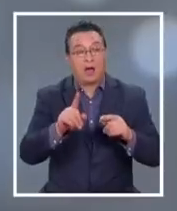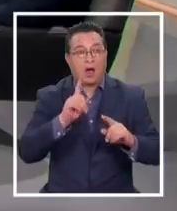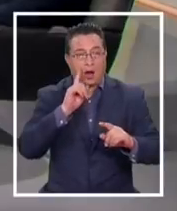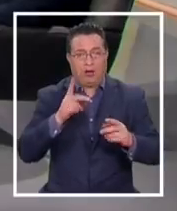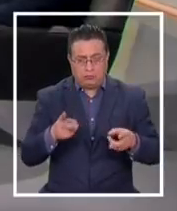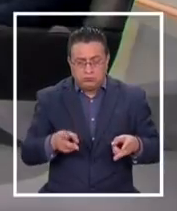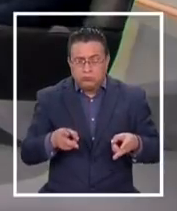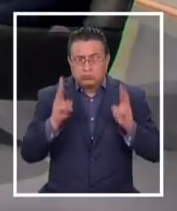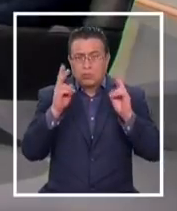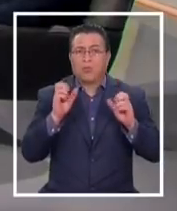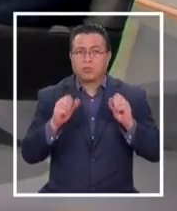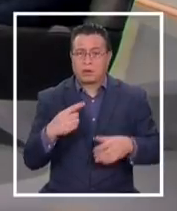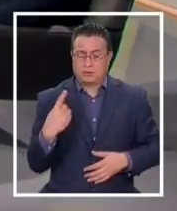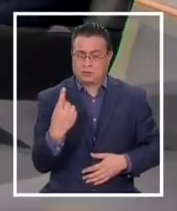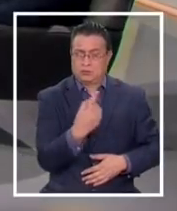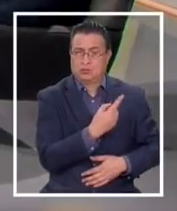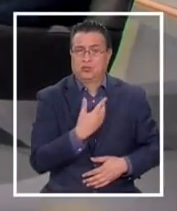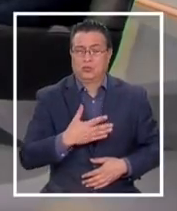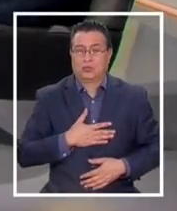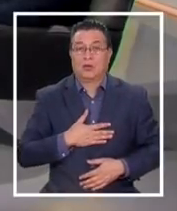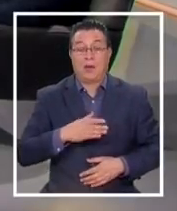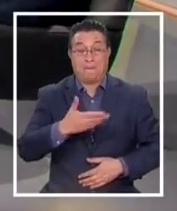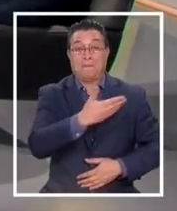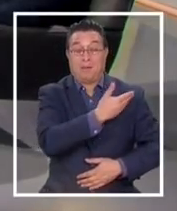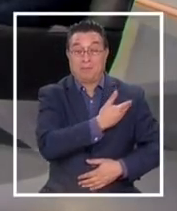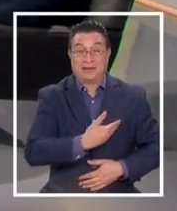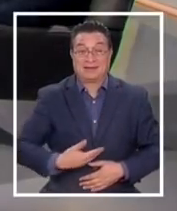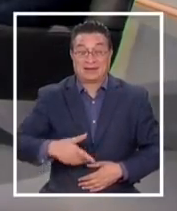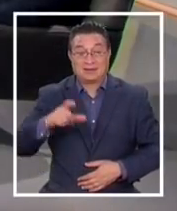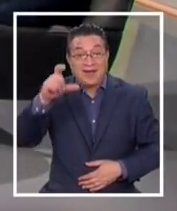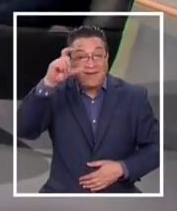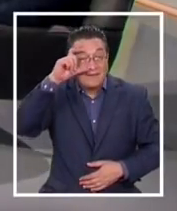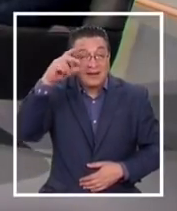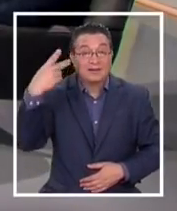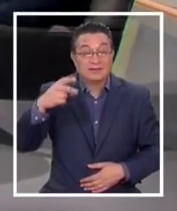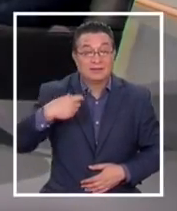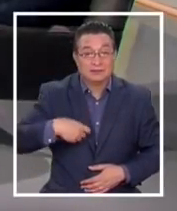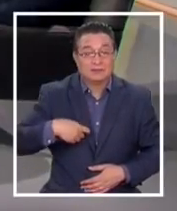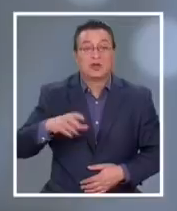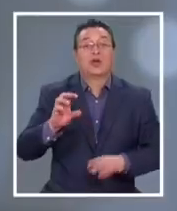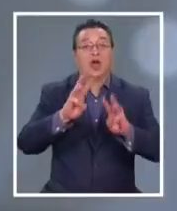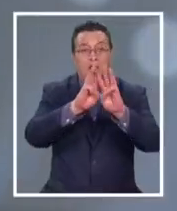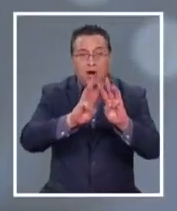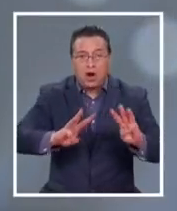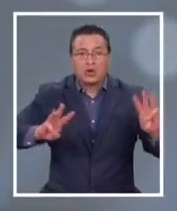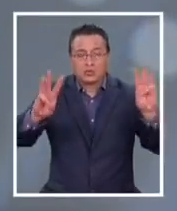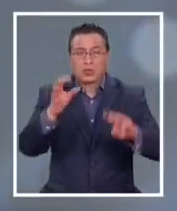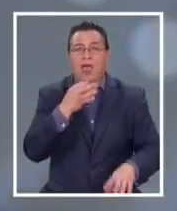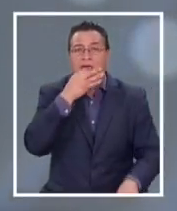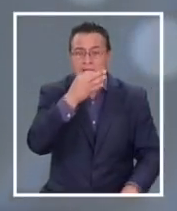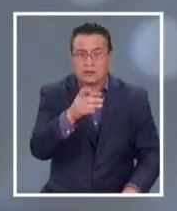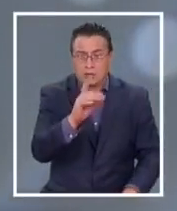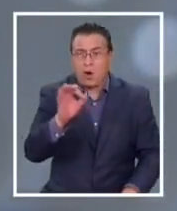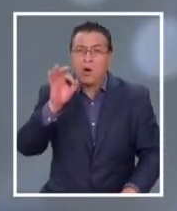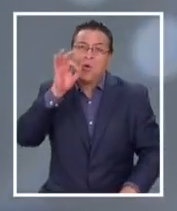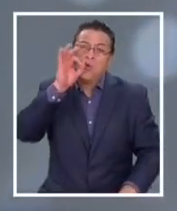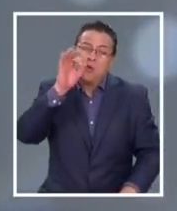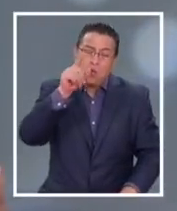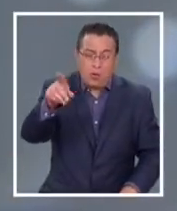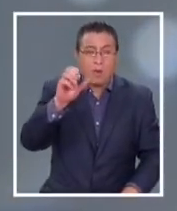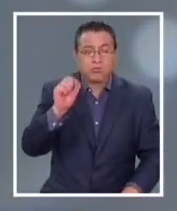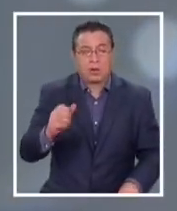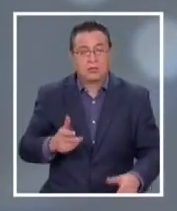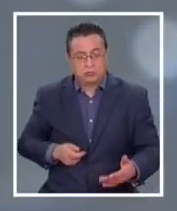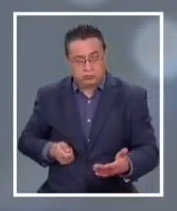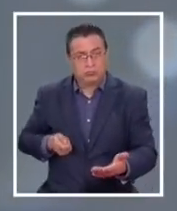legítima aspiración, porque lo ha mostrado el presidente Biden, el Fondo Monetario, Naciones Unidas, que las grandes fortunas pueden hacer un aporte transitorio en